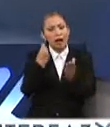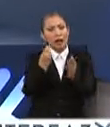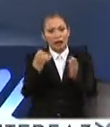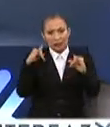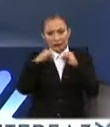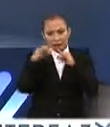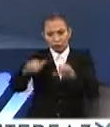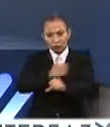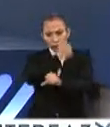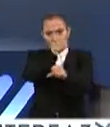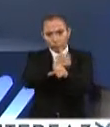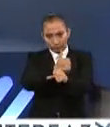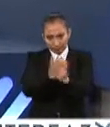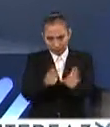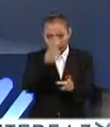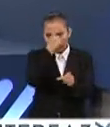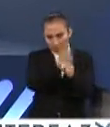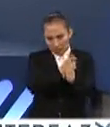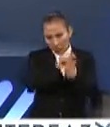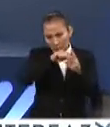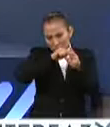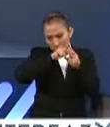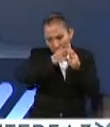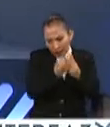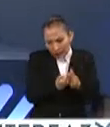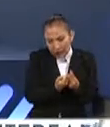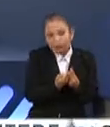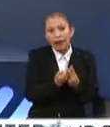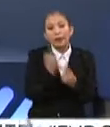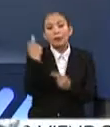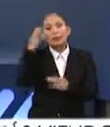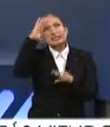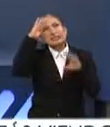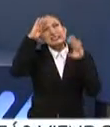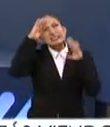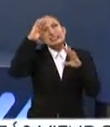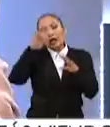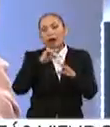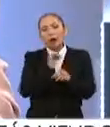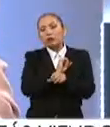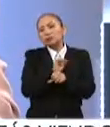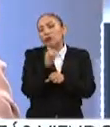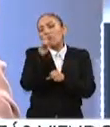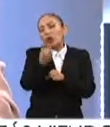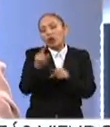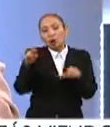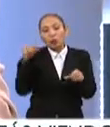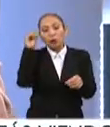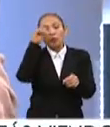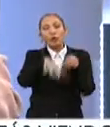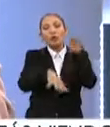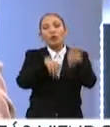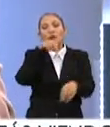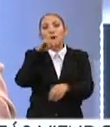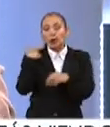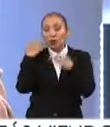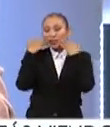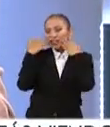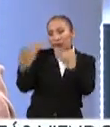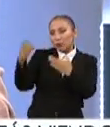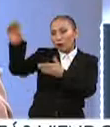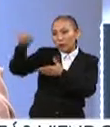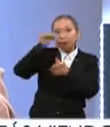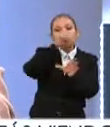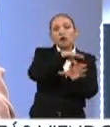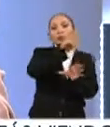este instituto. En un primer momento, Mar, te platico, se pensaba que simplemente iba a ser un repositorio, es decir, que simplemente ahí